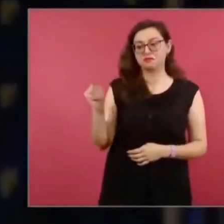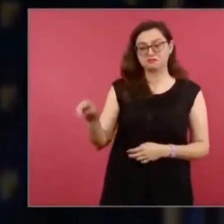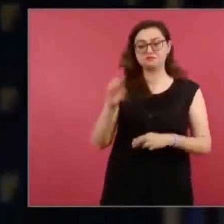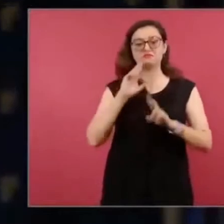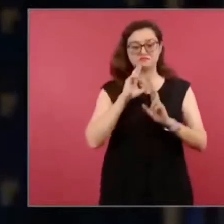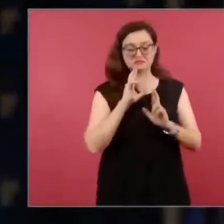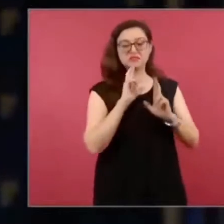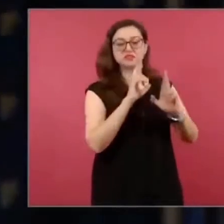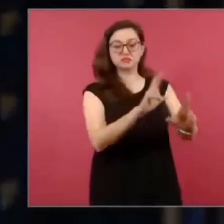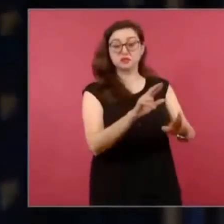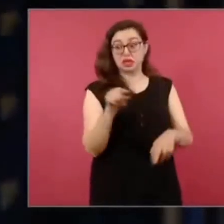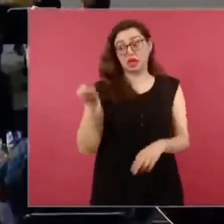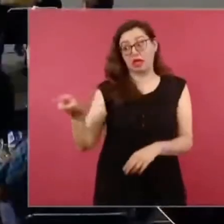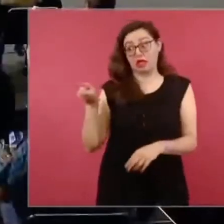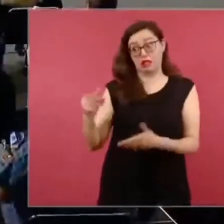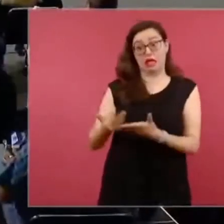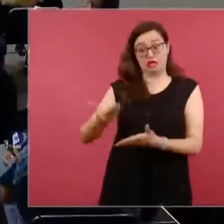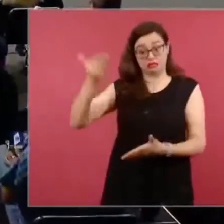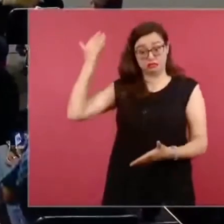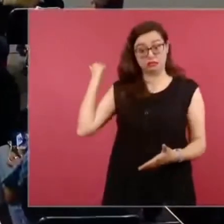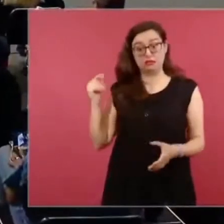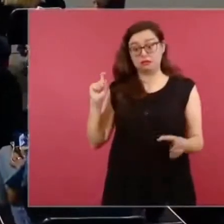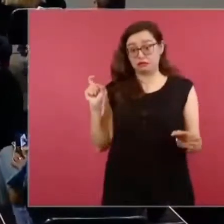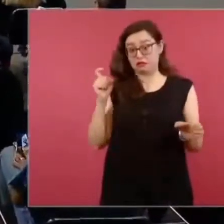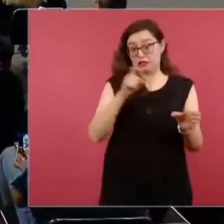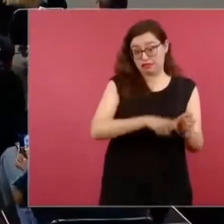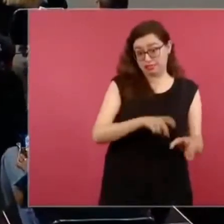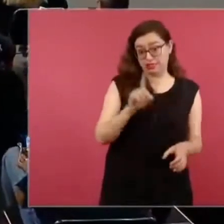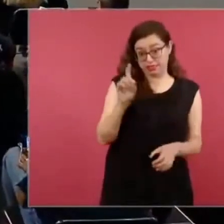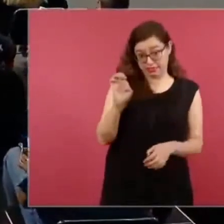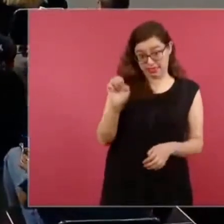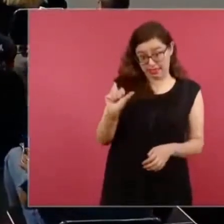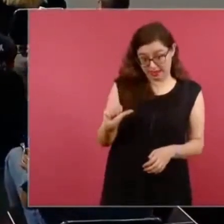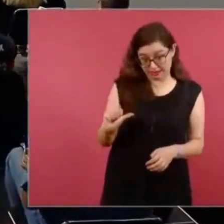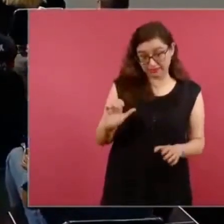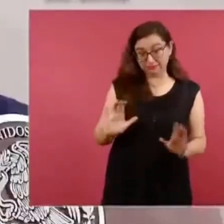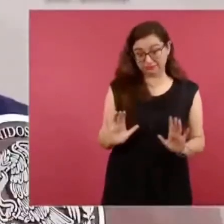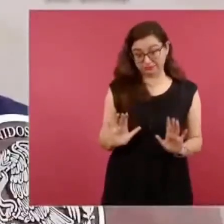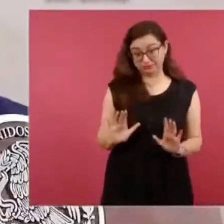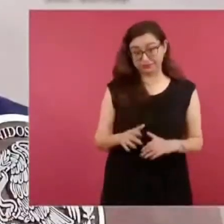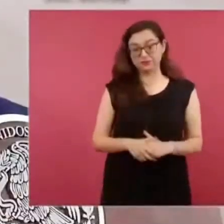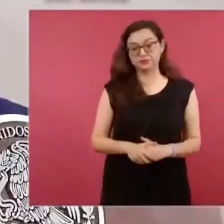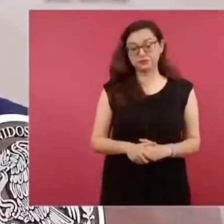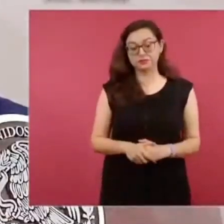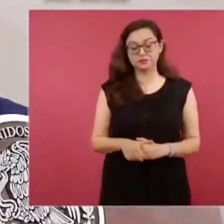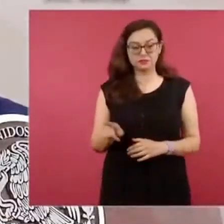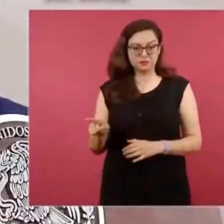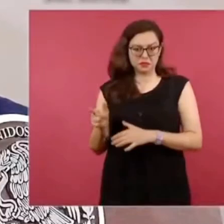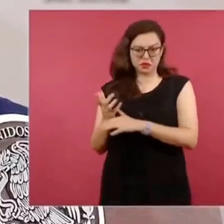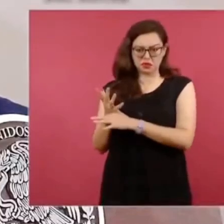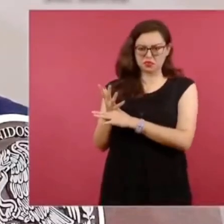Dice que desde hace años lo saben.